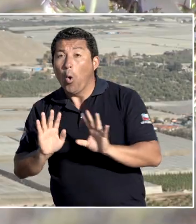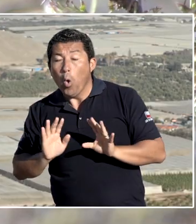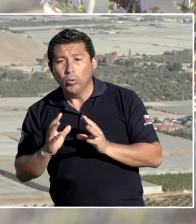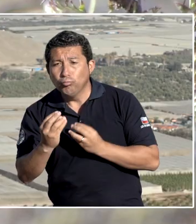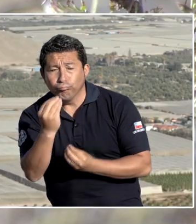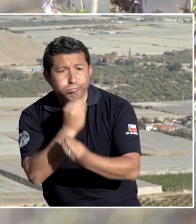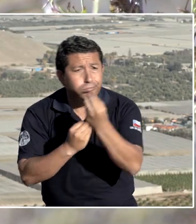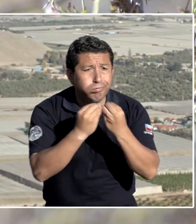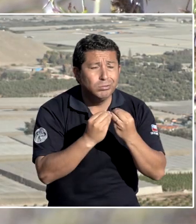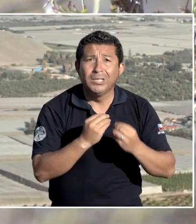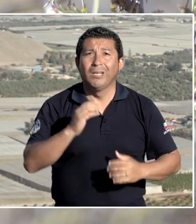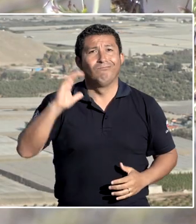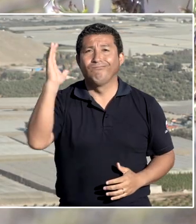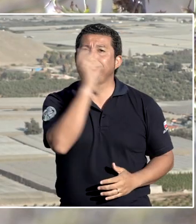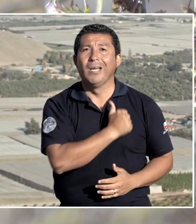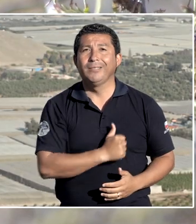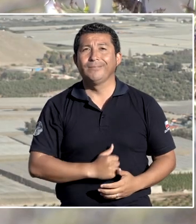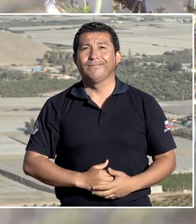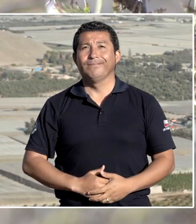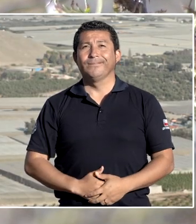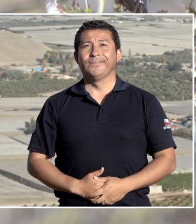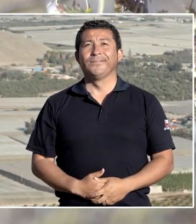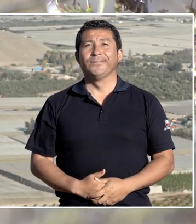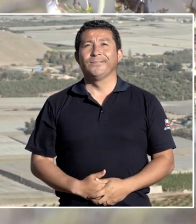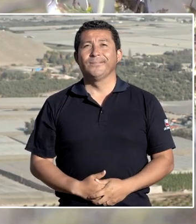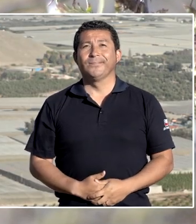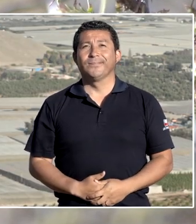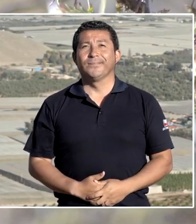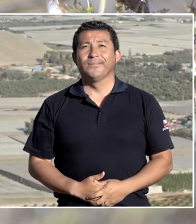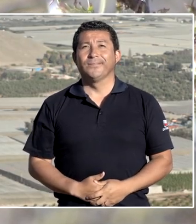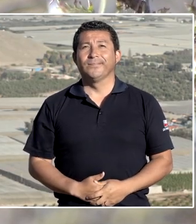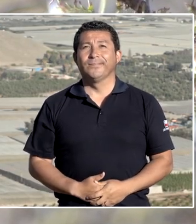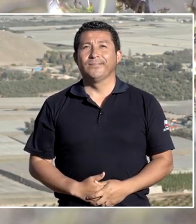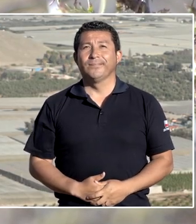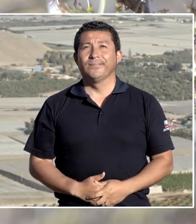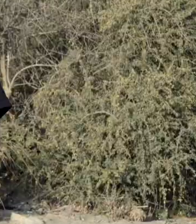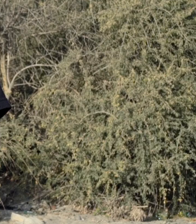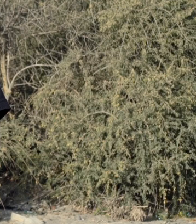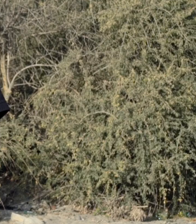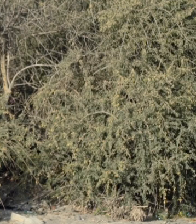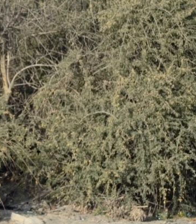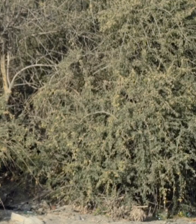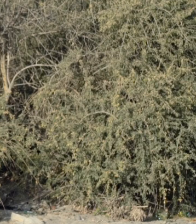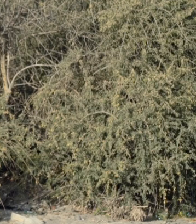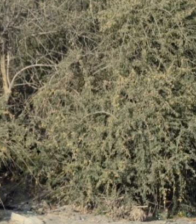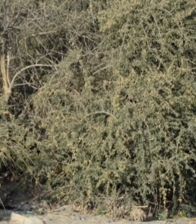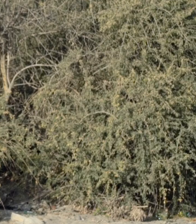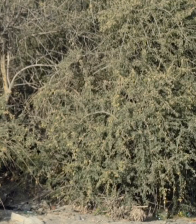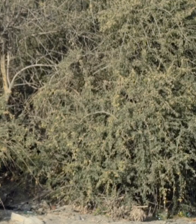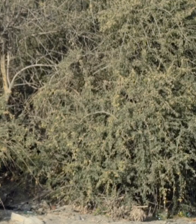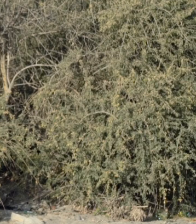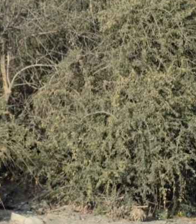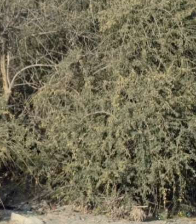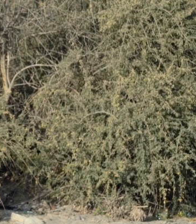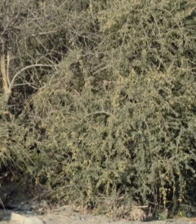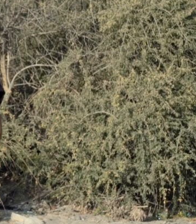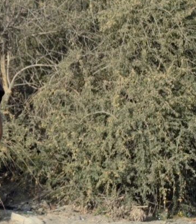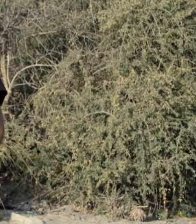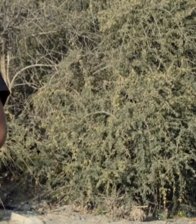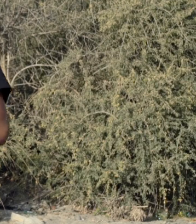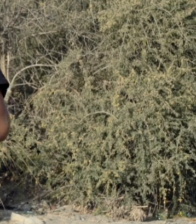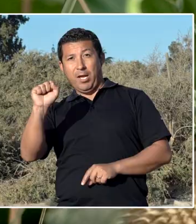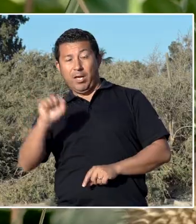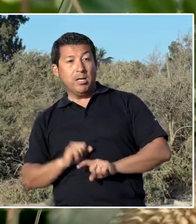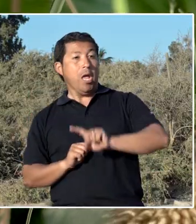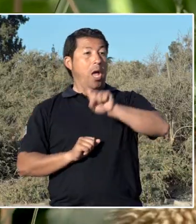sitios que disponen para anidar y acceder a sus fuentes de alimentación debido a que el picaflor del corah